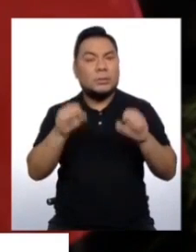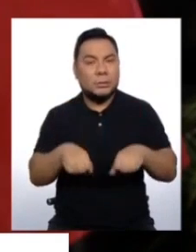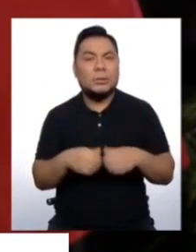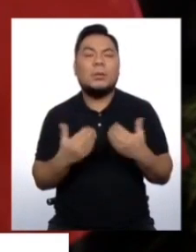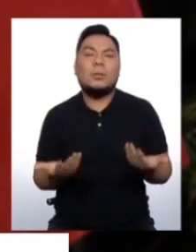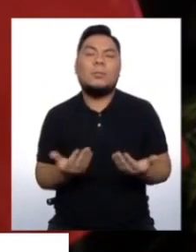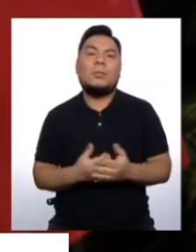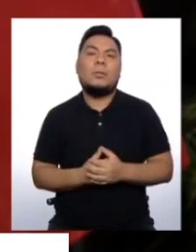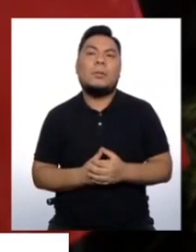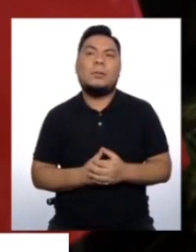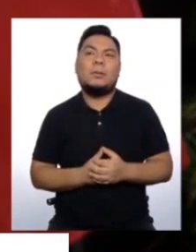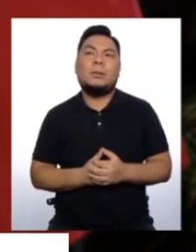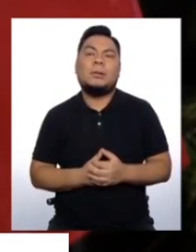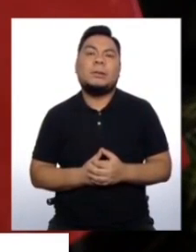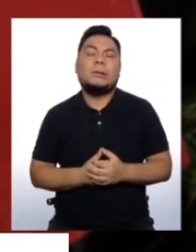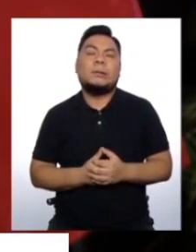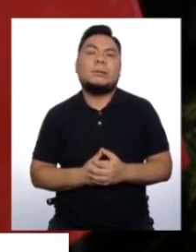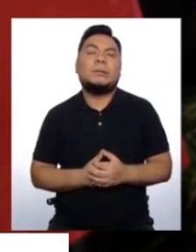como